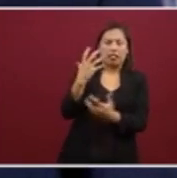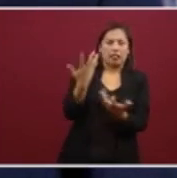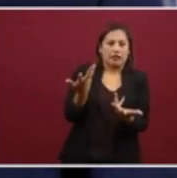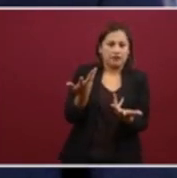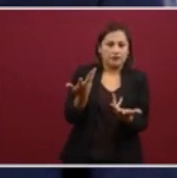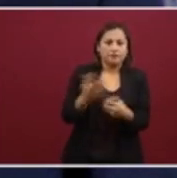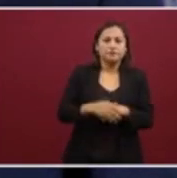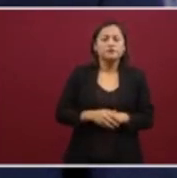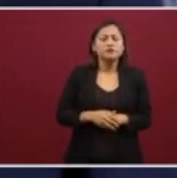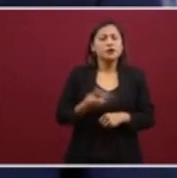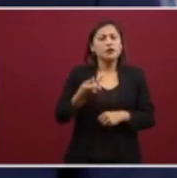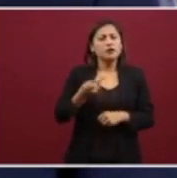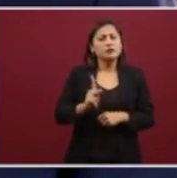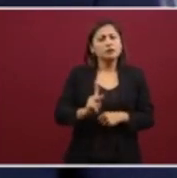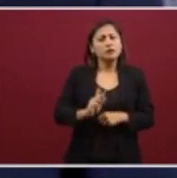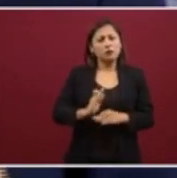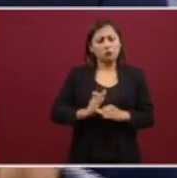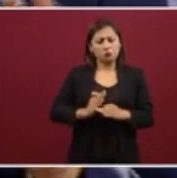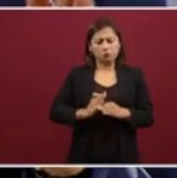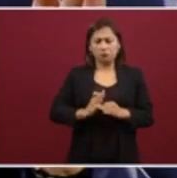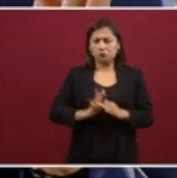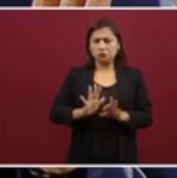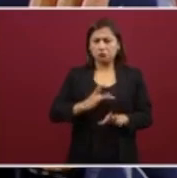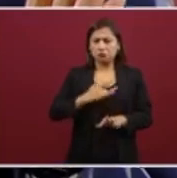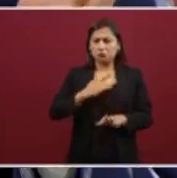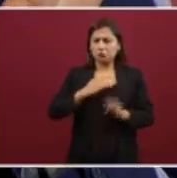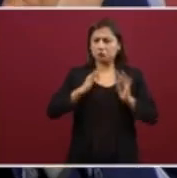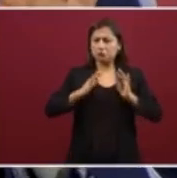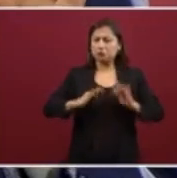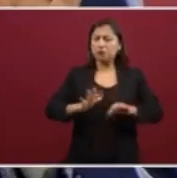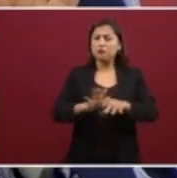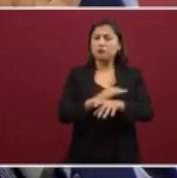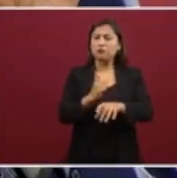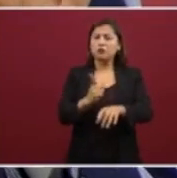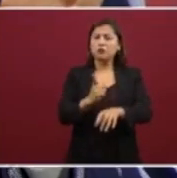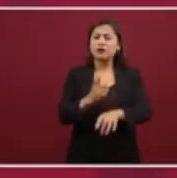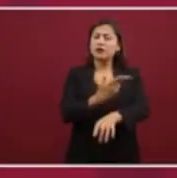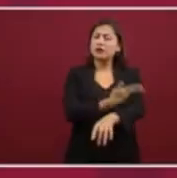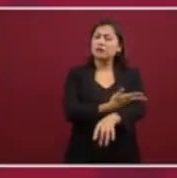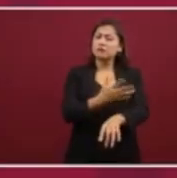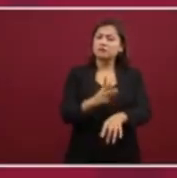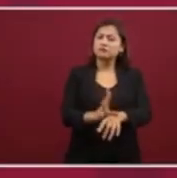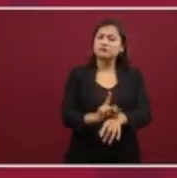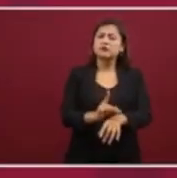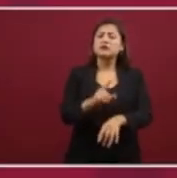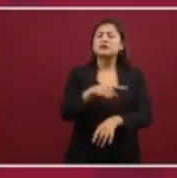Pero cuando se tiene honestidad, hay un escudo de protección